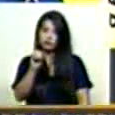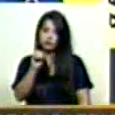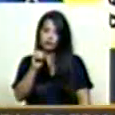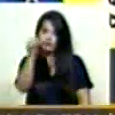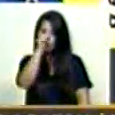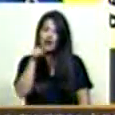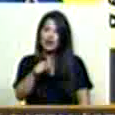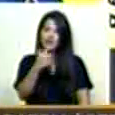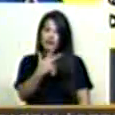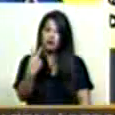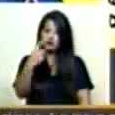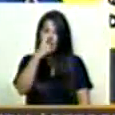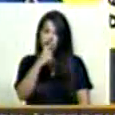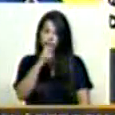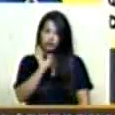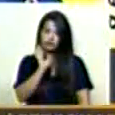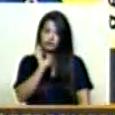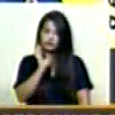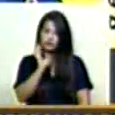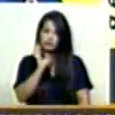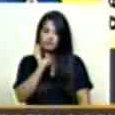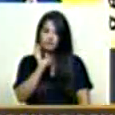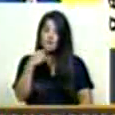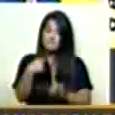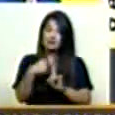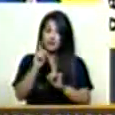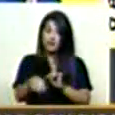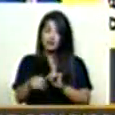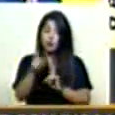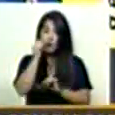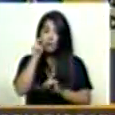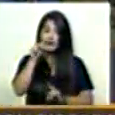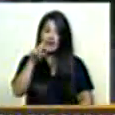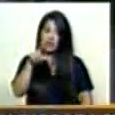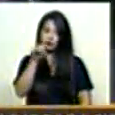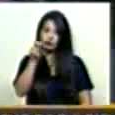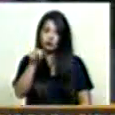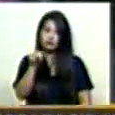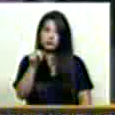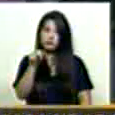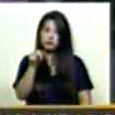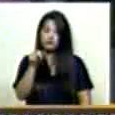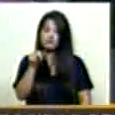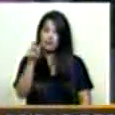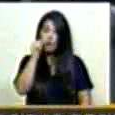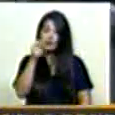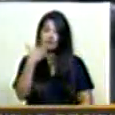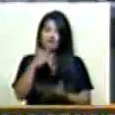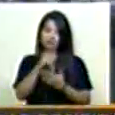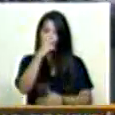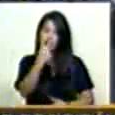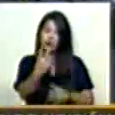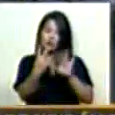32 años de edad y el oficial agregado nelson antonio chirinos la cruz de 29 años de edad